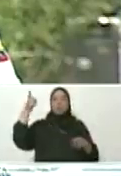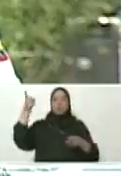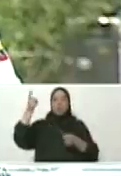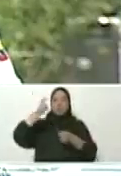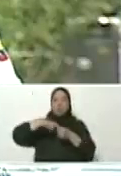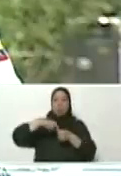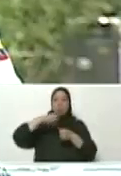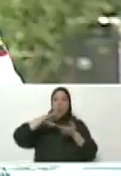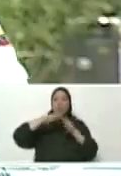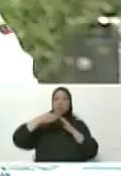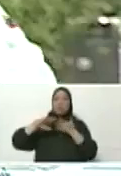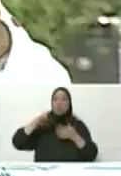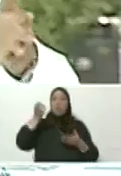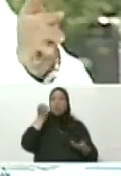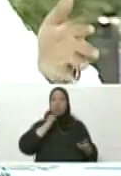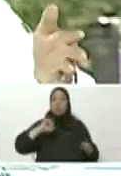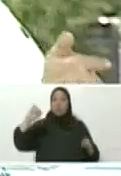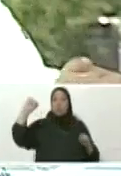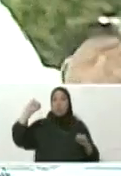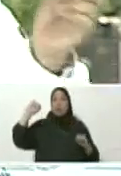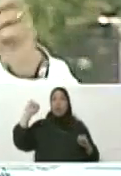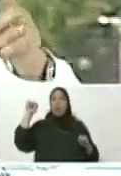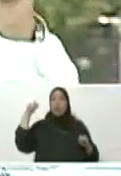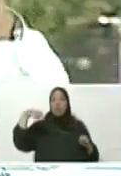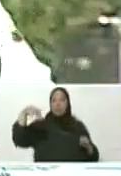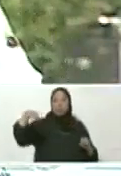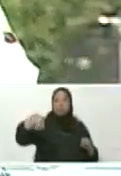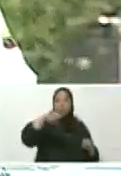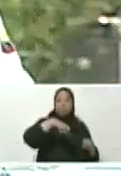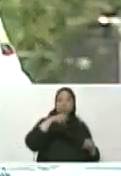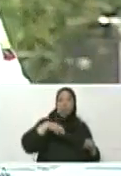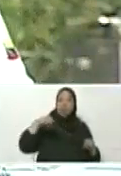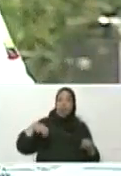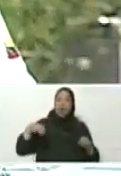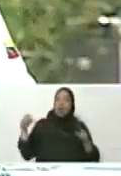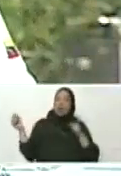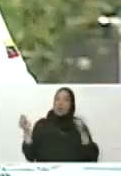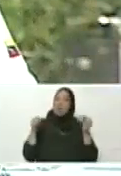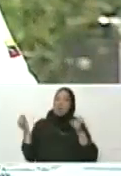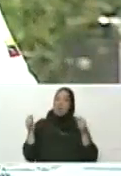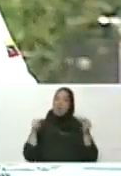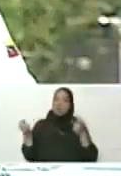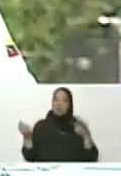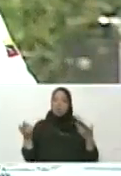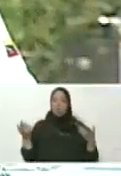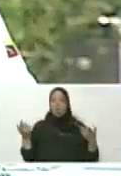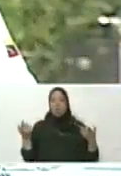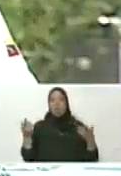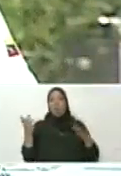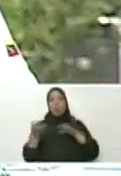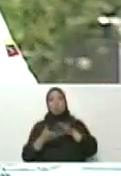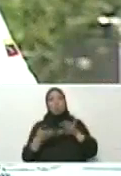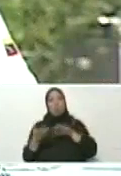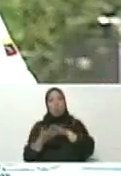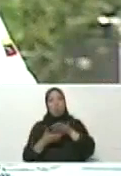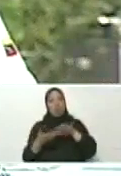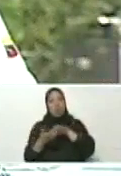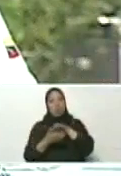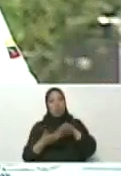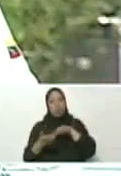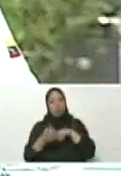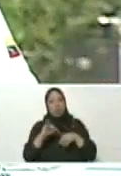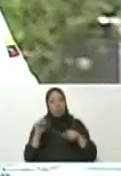impresionante la cartografía social que establece las prioridades debatidas democráticamente. Nosotros pasamos de un viejo